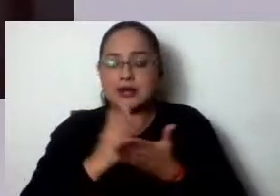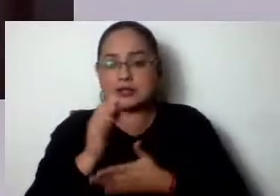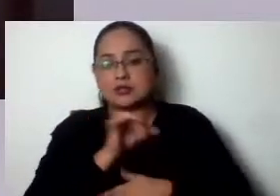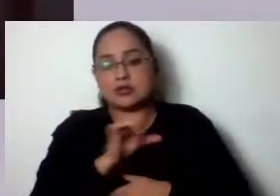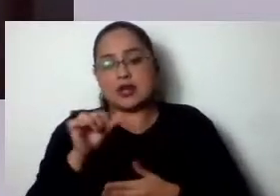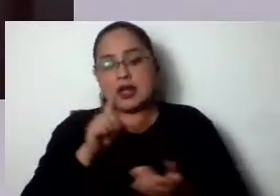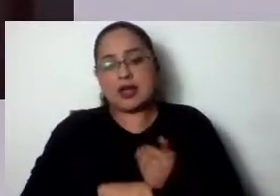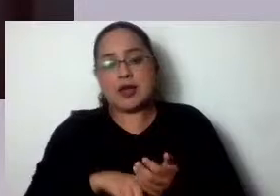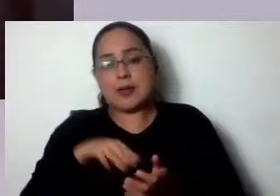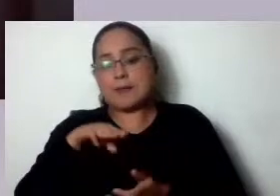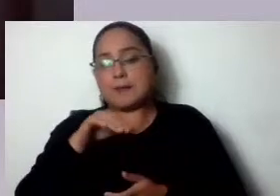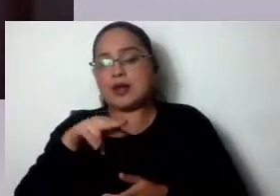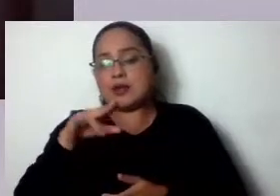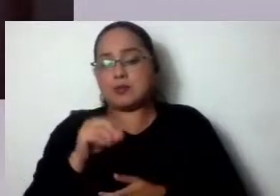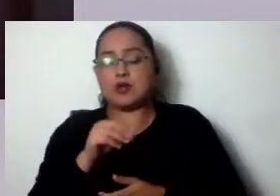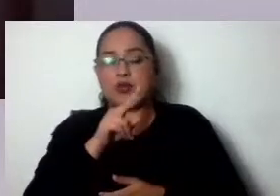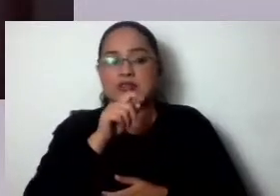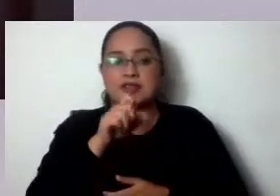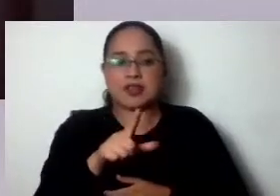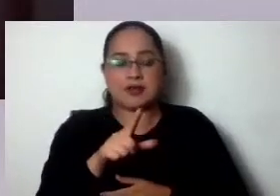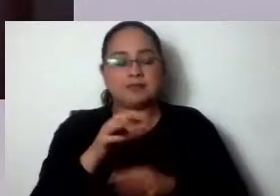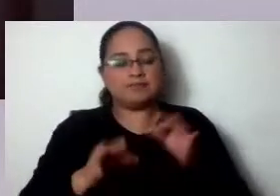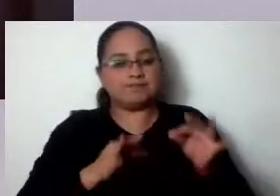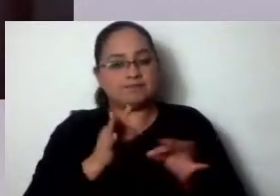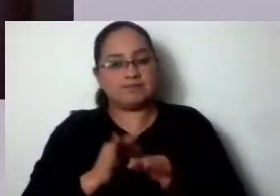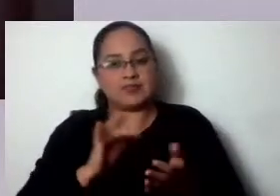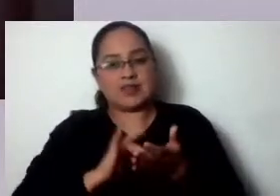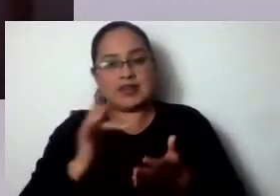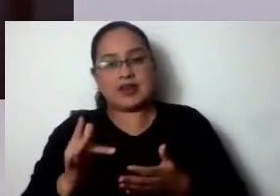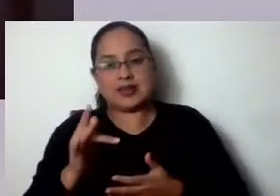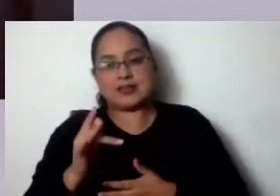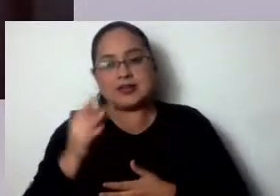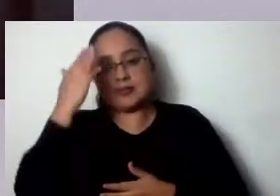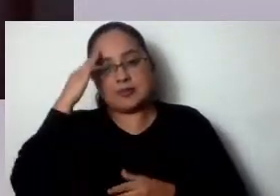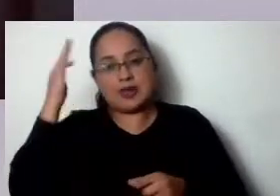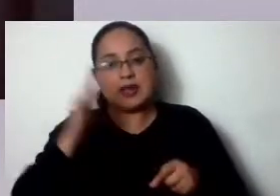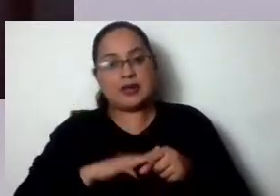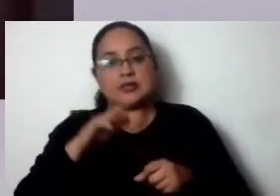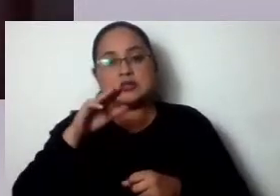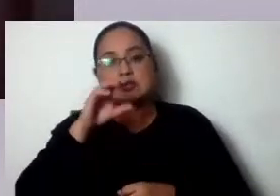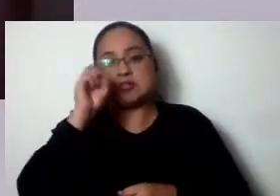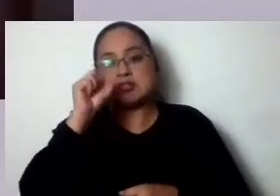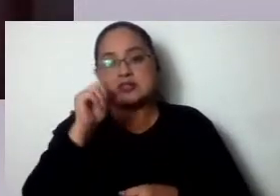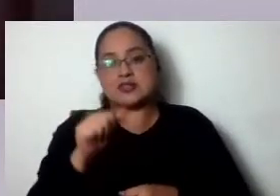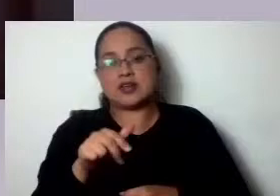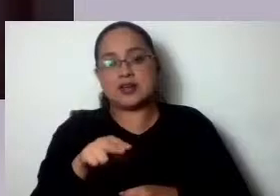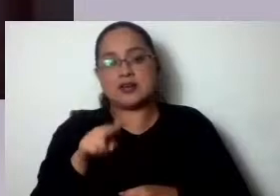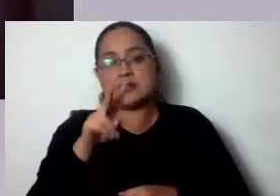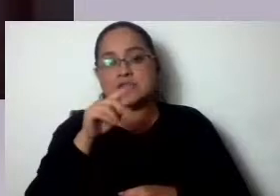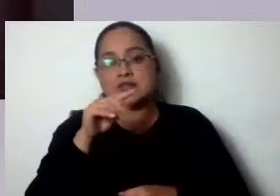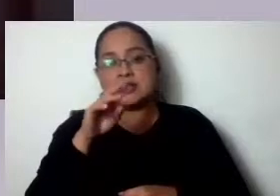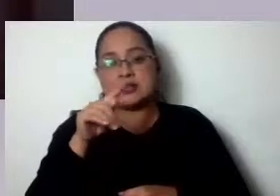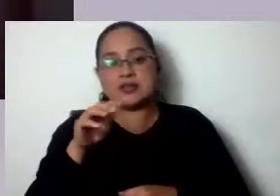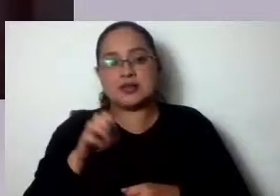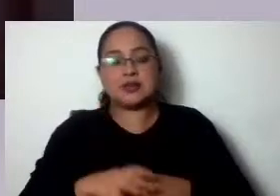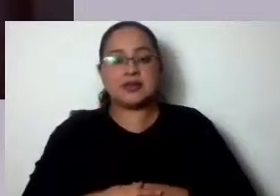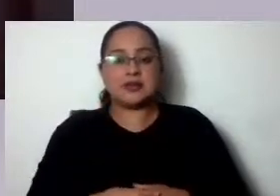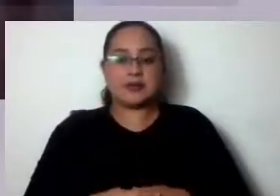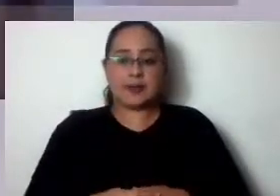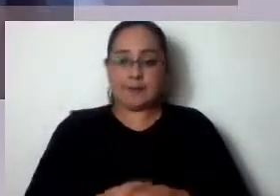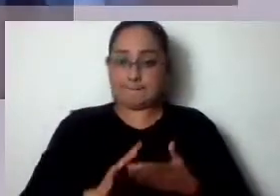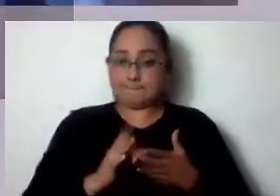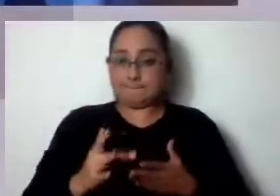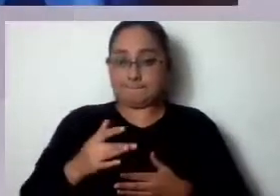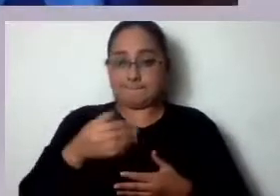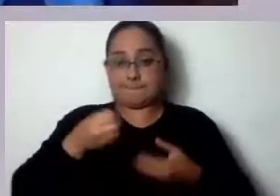mínimo vital gracias maestro gracias y una atención a